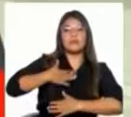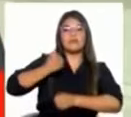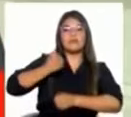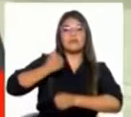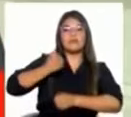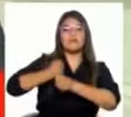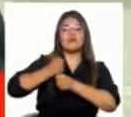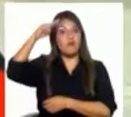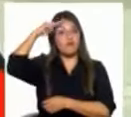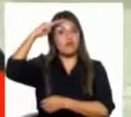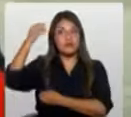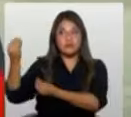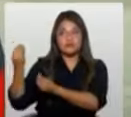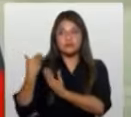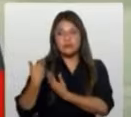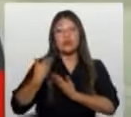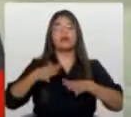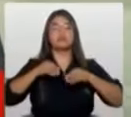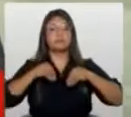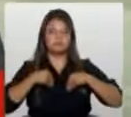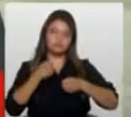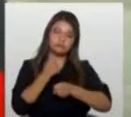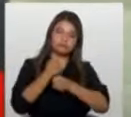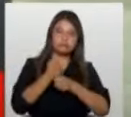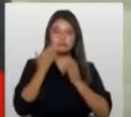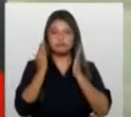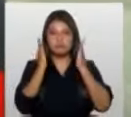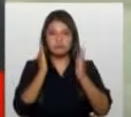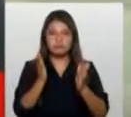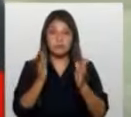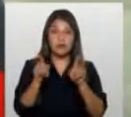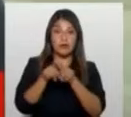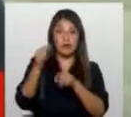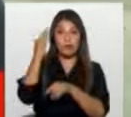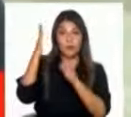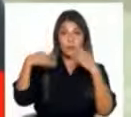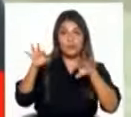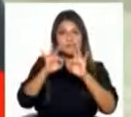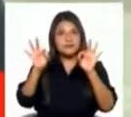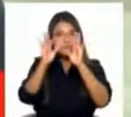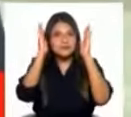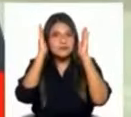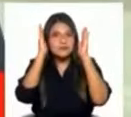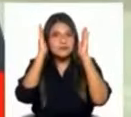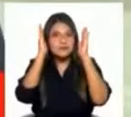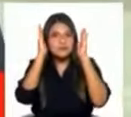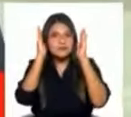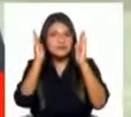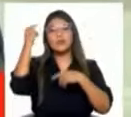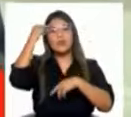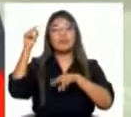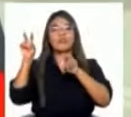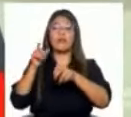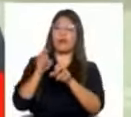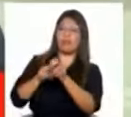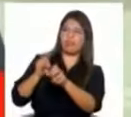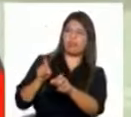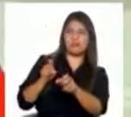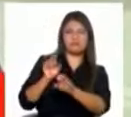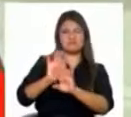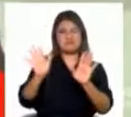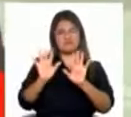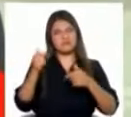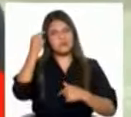personajes relacionados a la economía. Él indicó que se siente cómodo trabajando en el gabinete y no